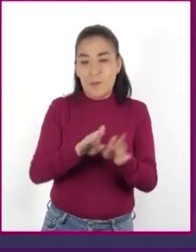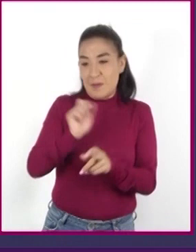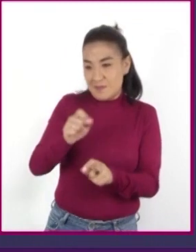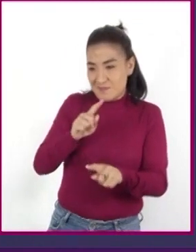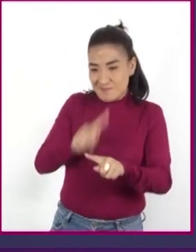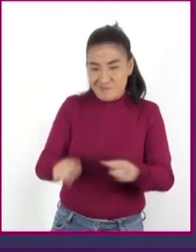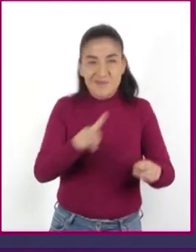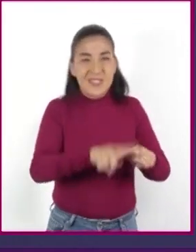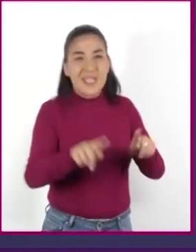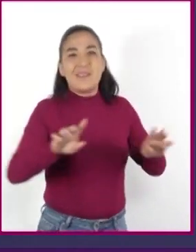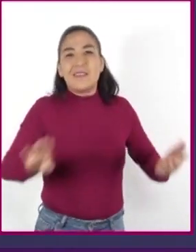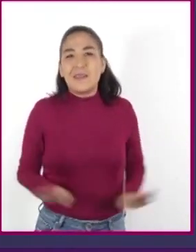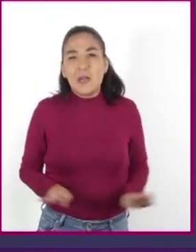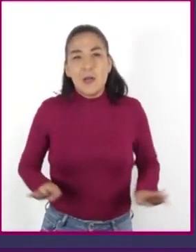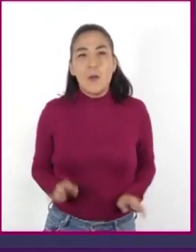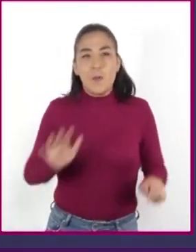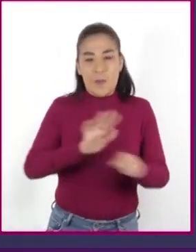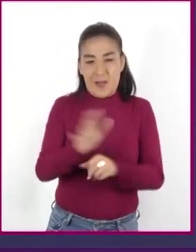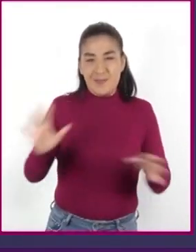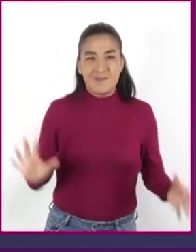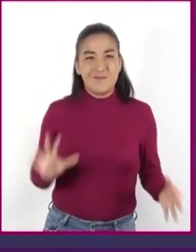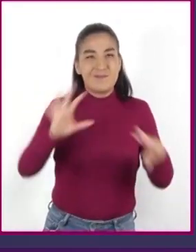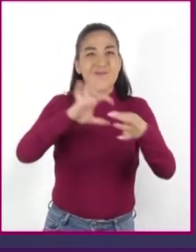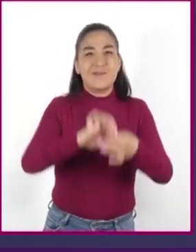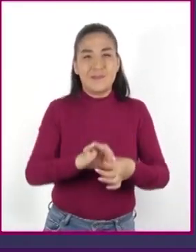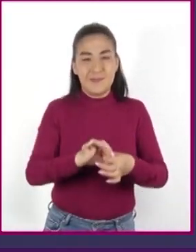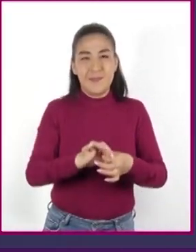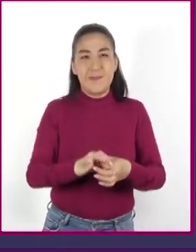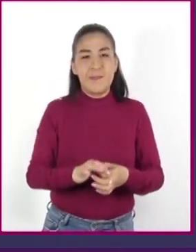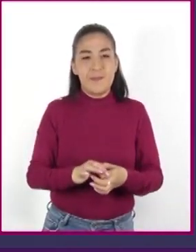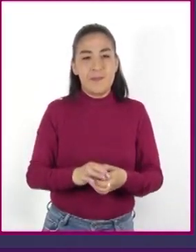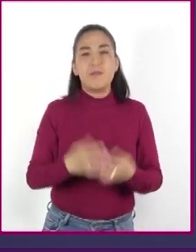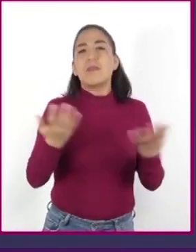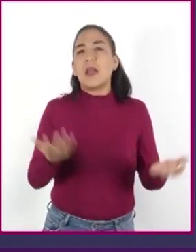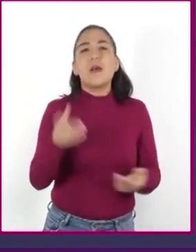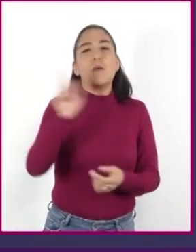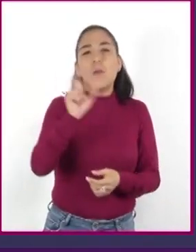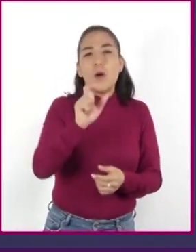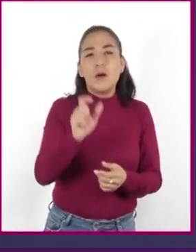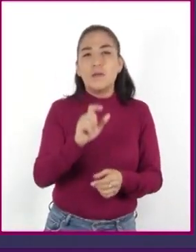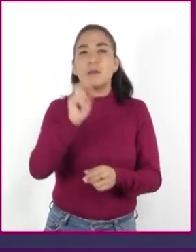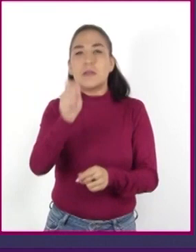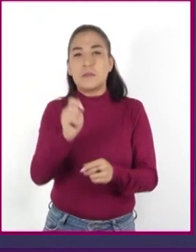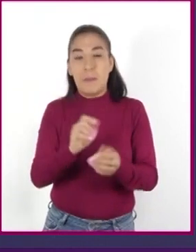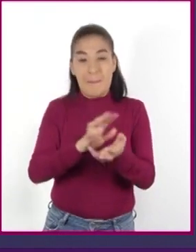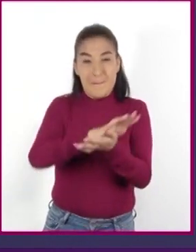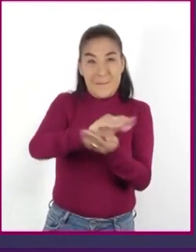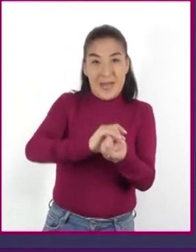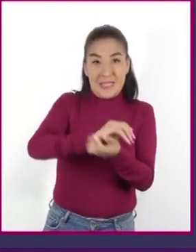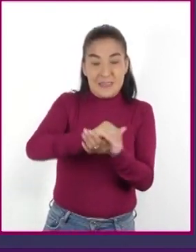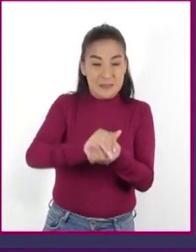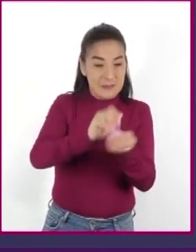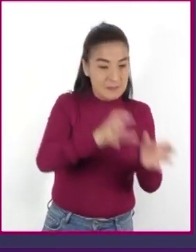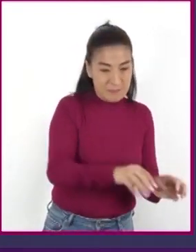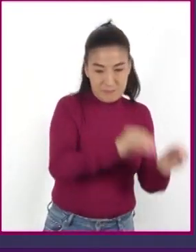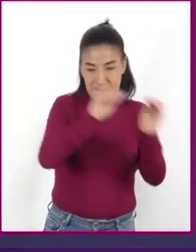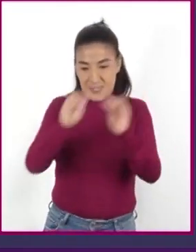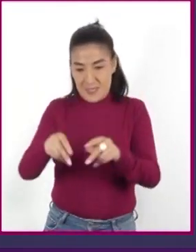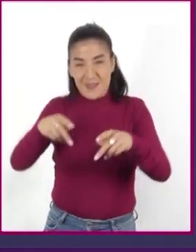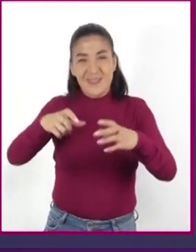ingredientes o sustancias que la conforman. ¿Qué sucede cuando colocamos la masa en un sartén